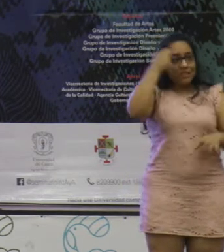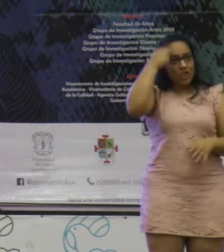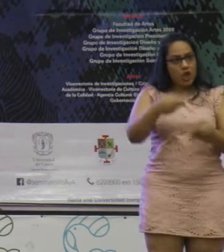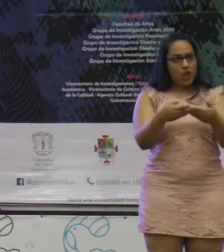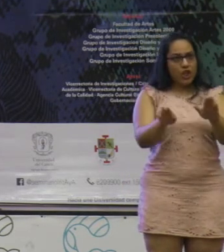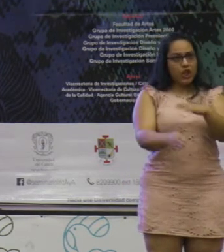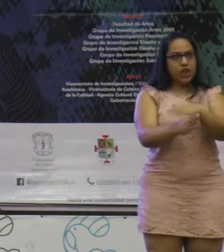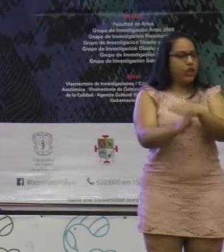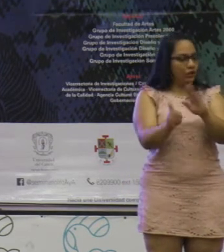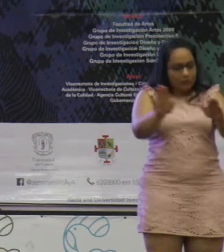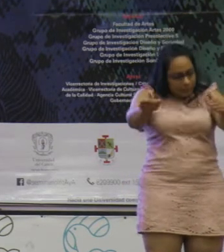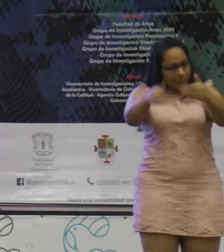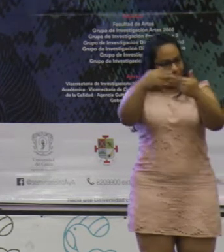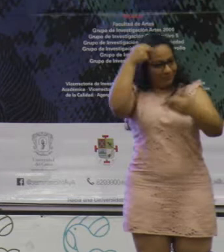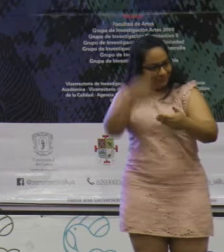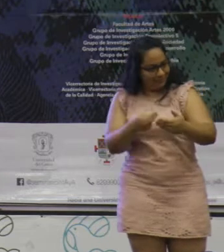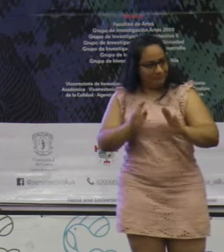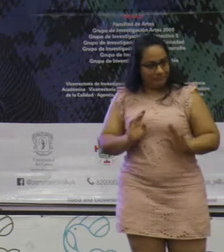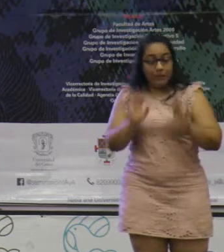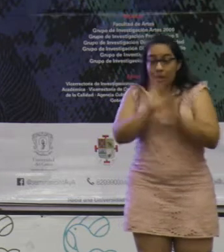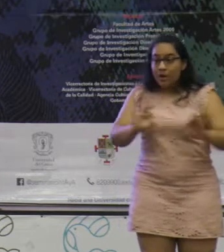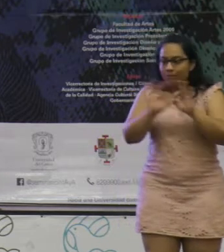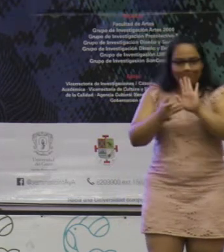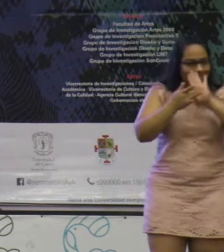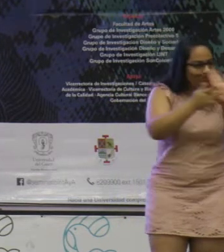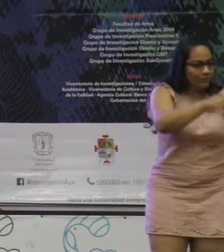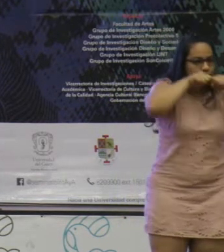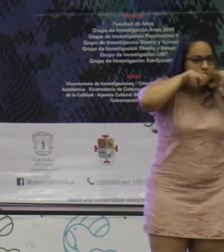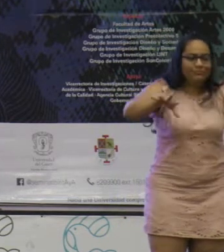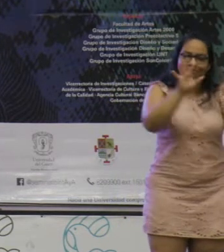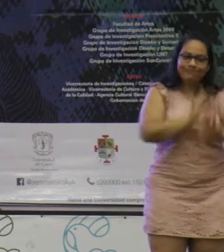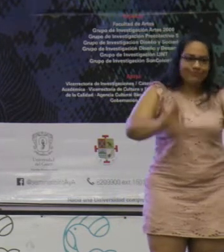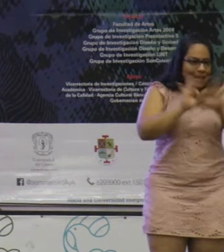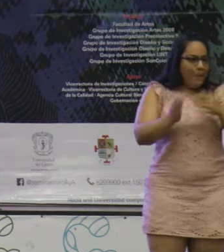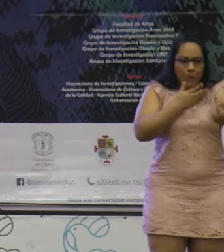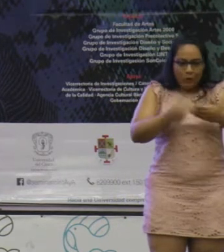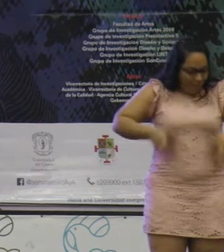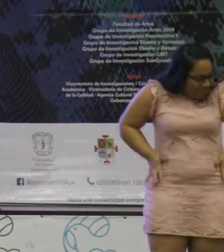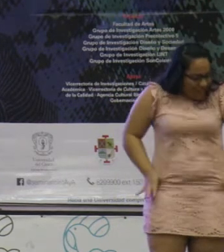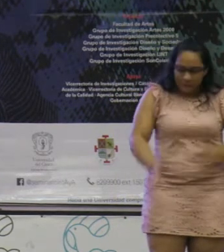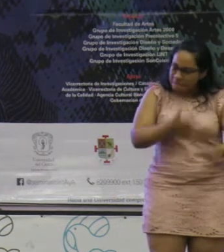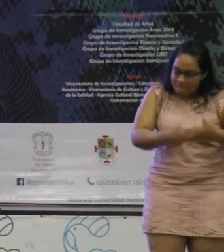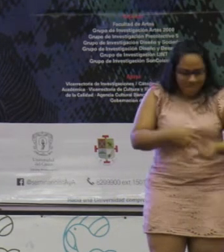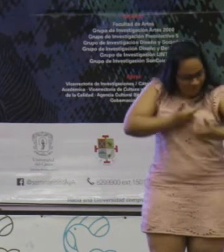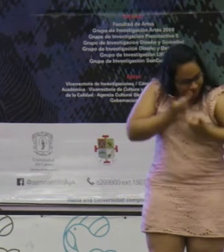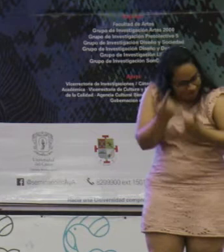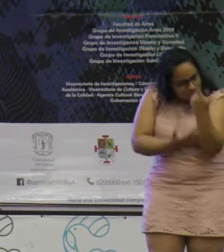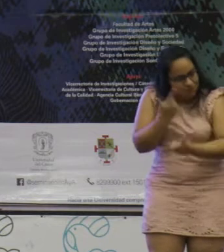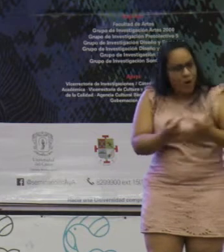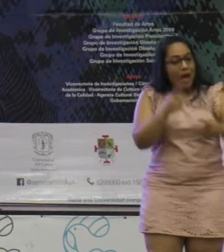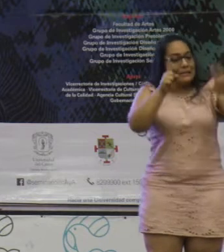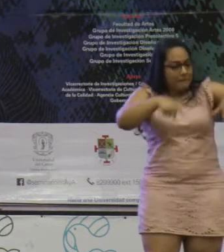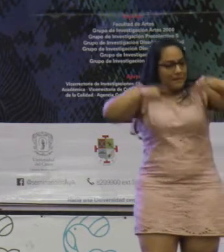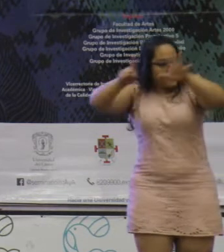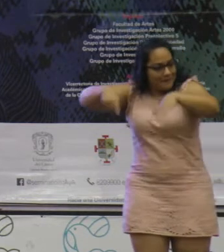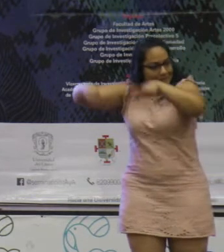Tenemos la obligación de hacer una publicación semestral, como sea, con dientes, uñas y pelos. Sale una publicación semestral y